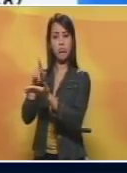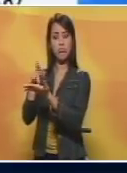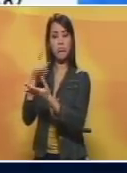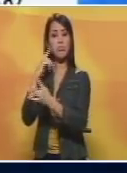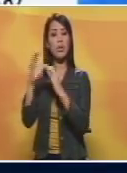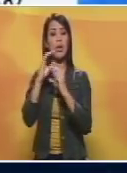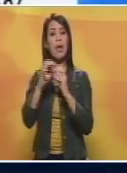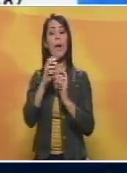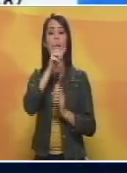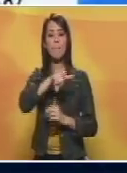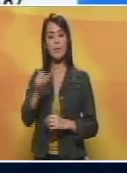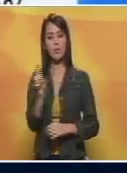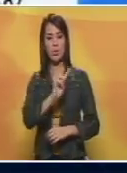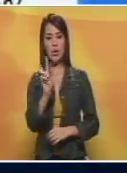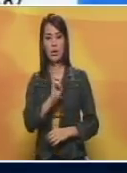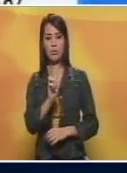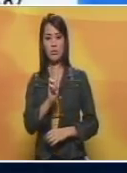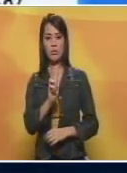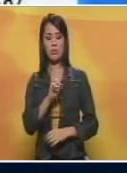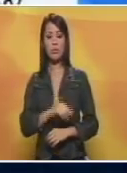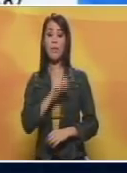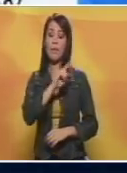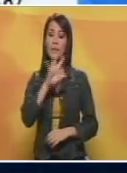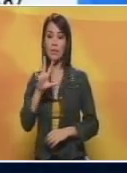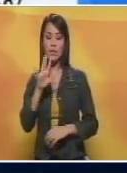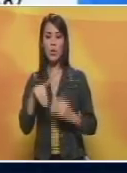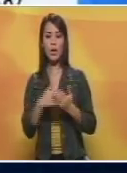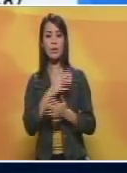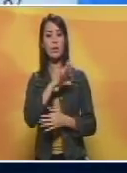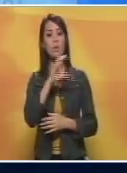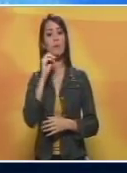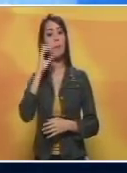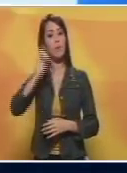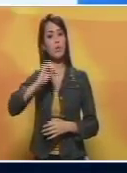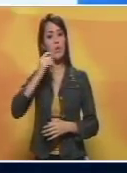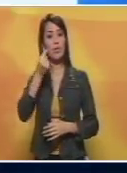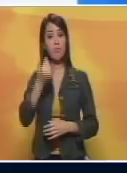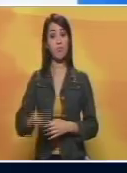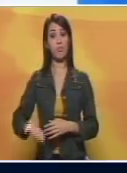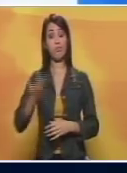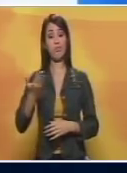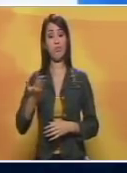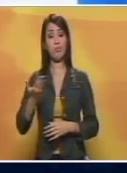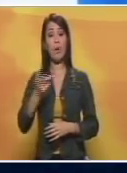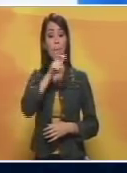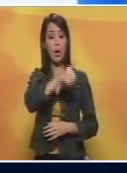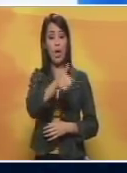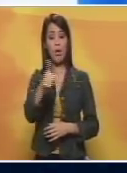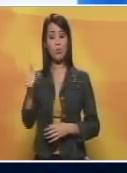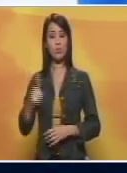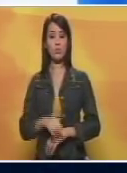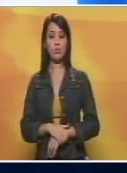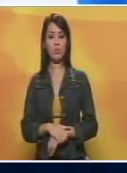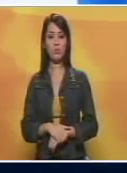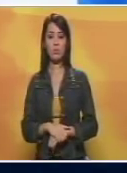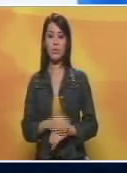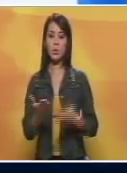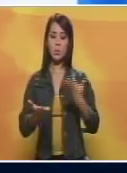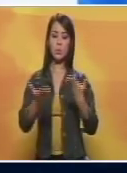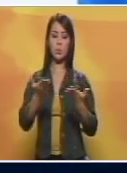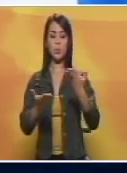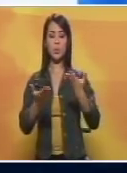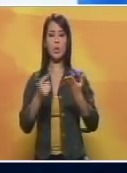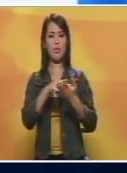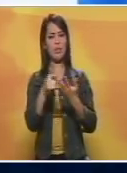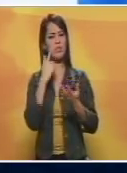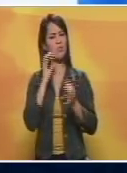venezolana incrementando de 25 a un 50% el valor de los tiquetes por persona comparativamente con el costo